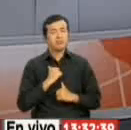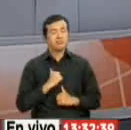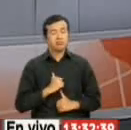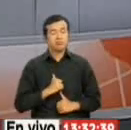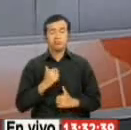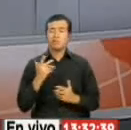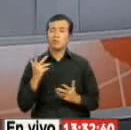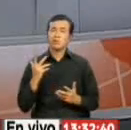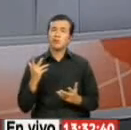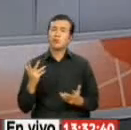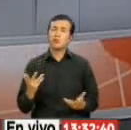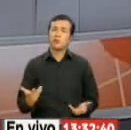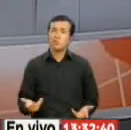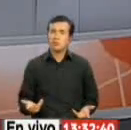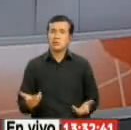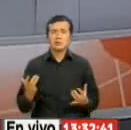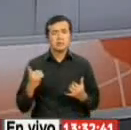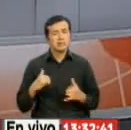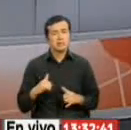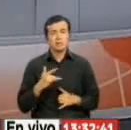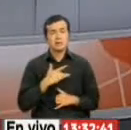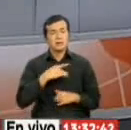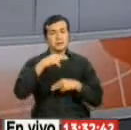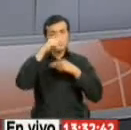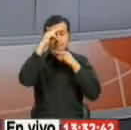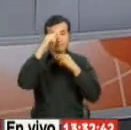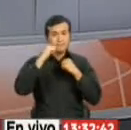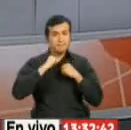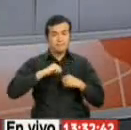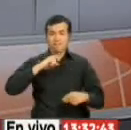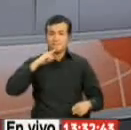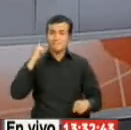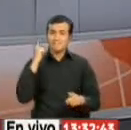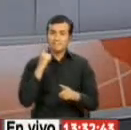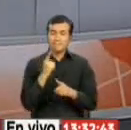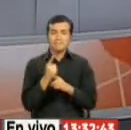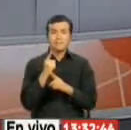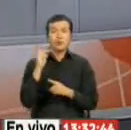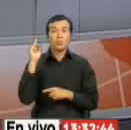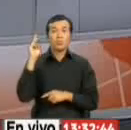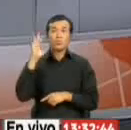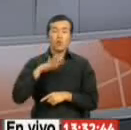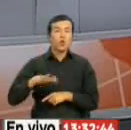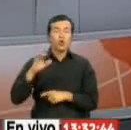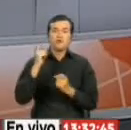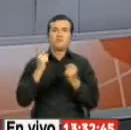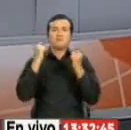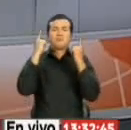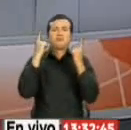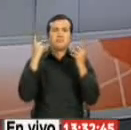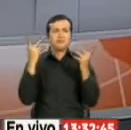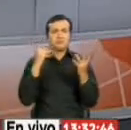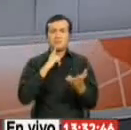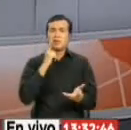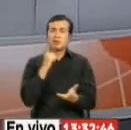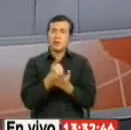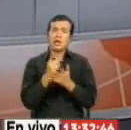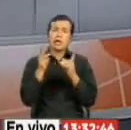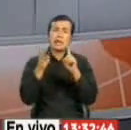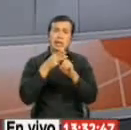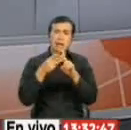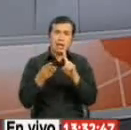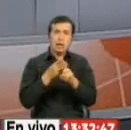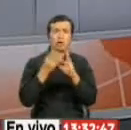pregunta hasta cuándo hasta es una noticia muy lamentable mariuxi que ha conmocionado a todo el ecuador y como bien dices a través de las redes